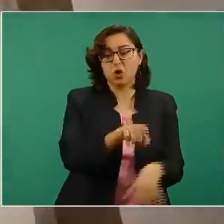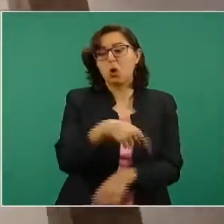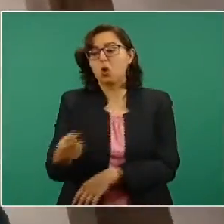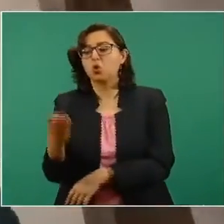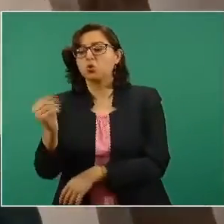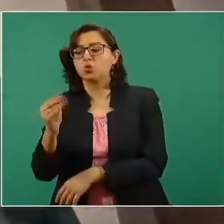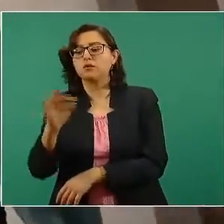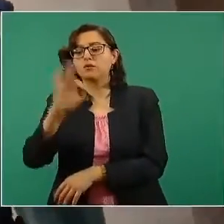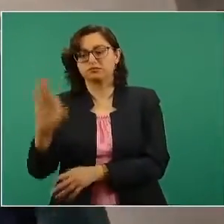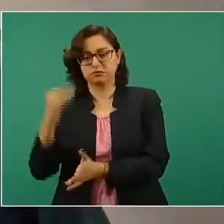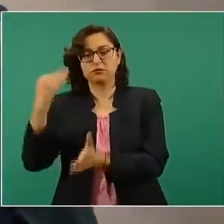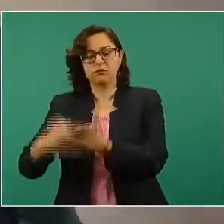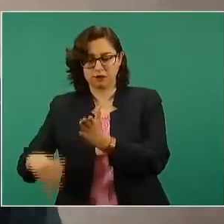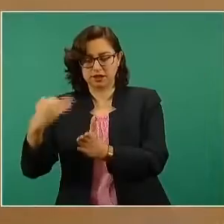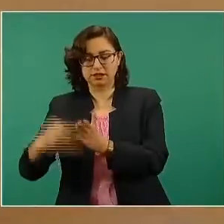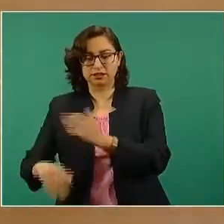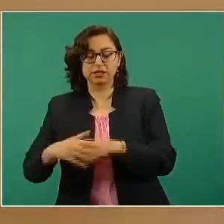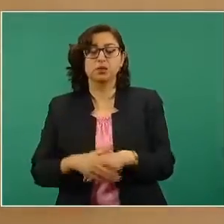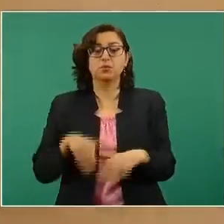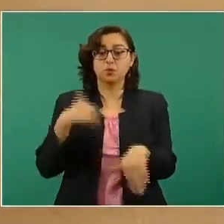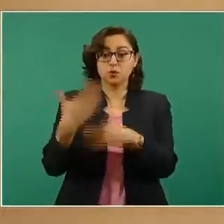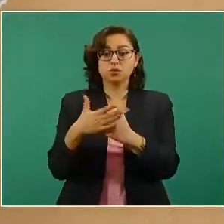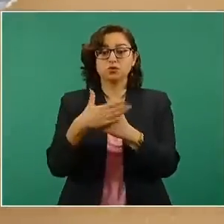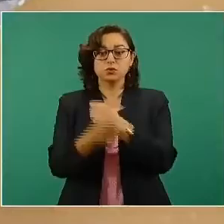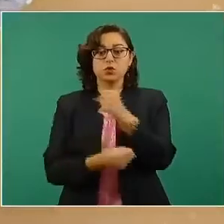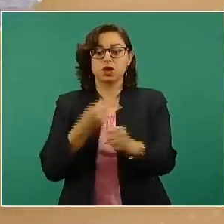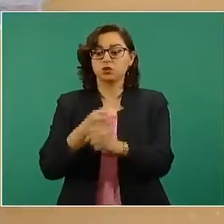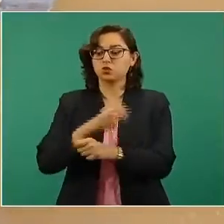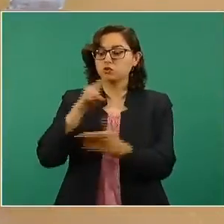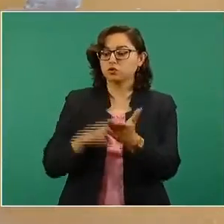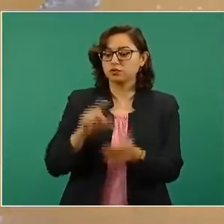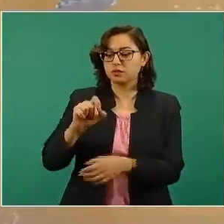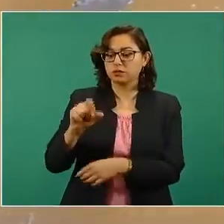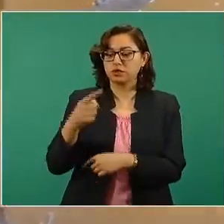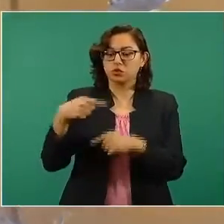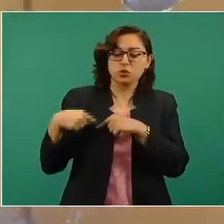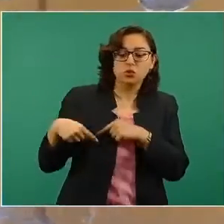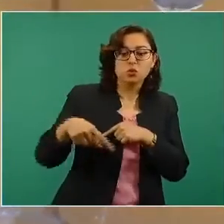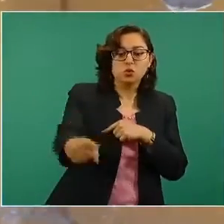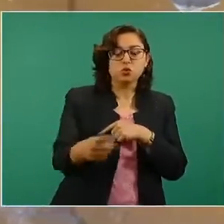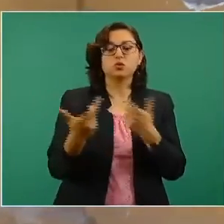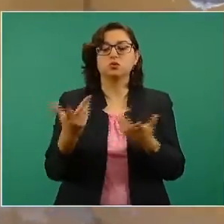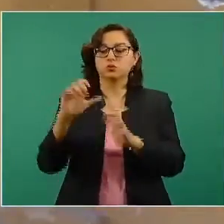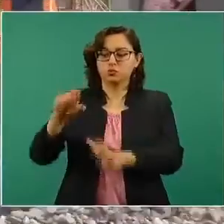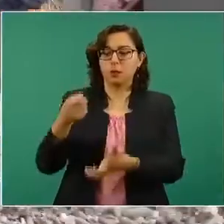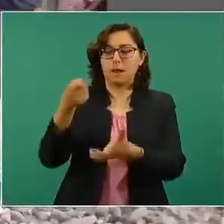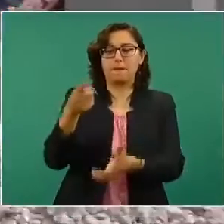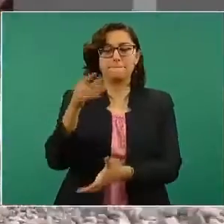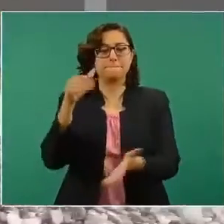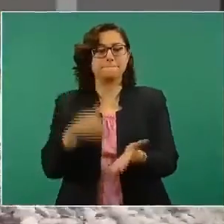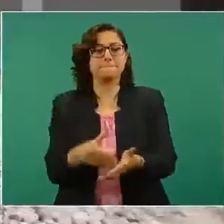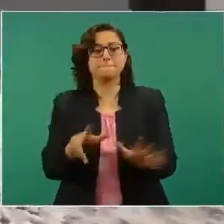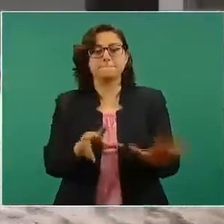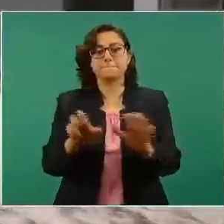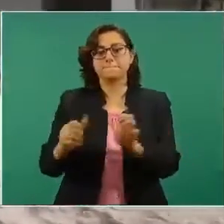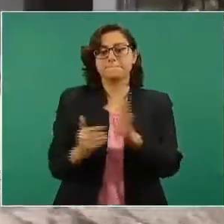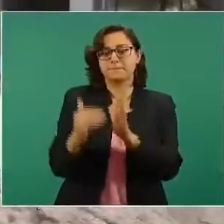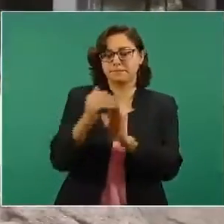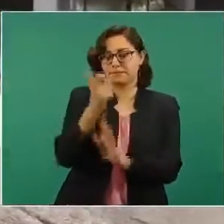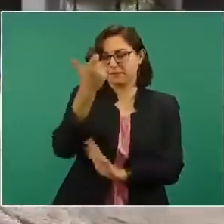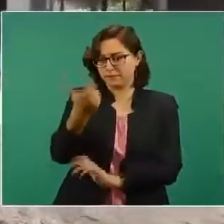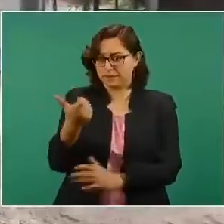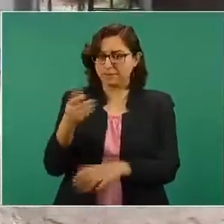en proceso. Para 2021, en el presupuesto federal se han asignado 1,800 millones de pesos a